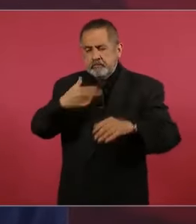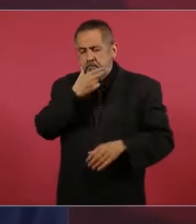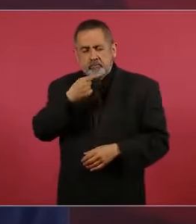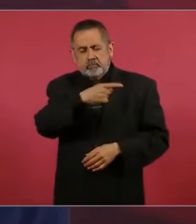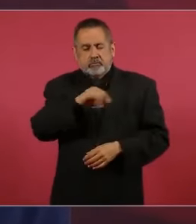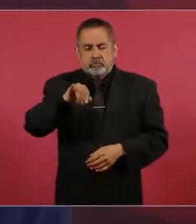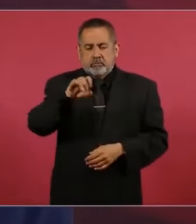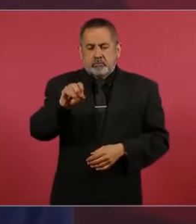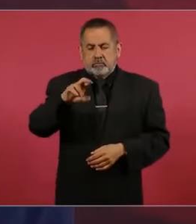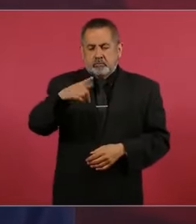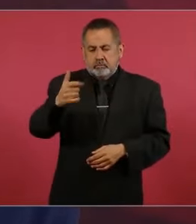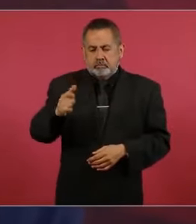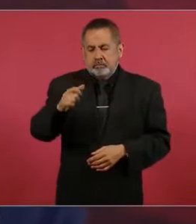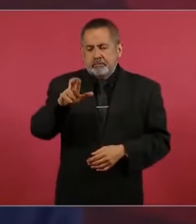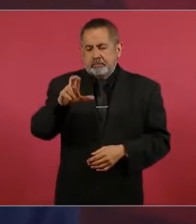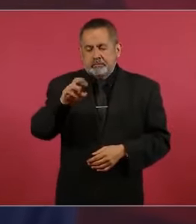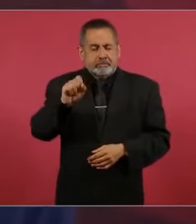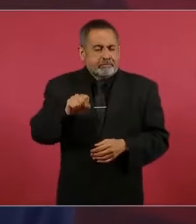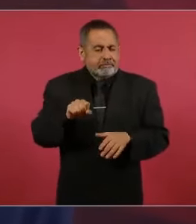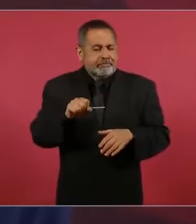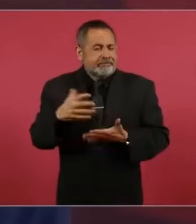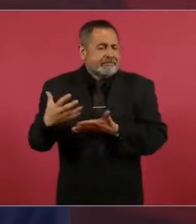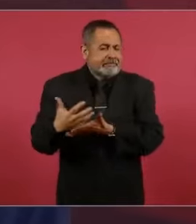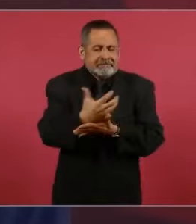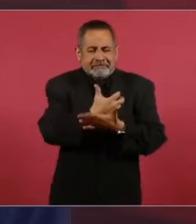Jorge Ramos, 17 millones